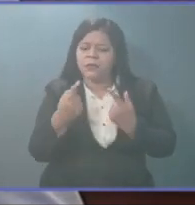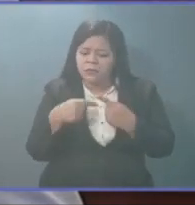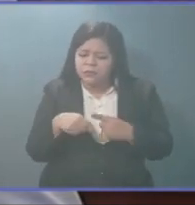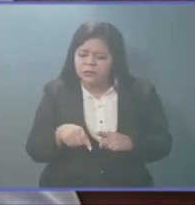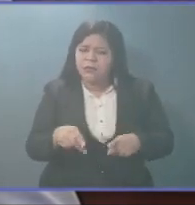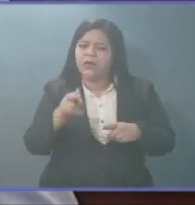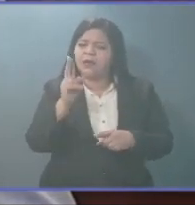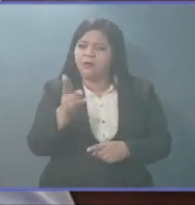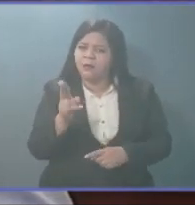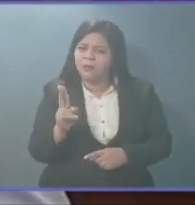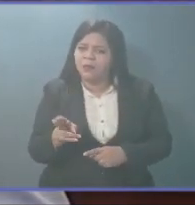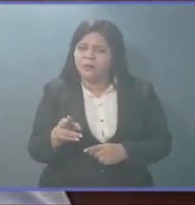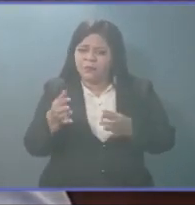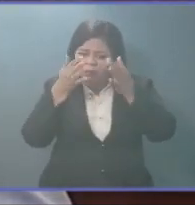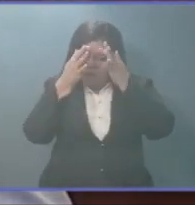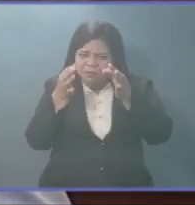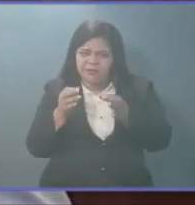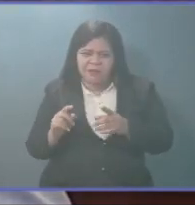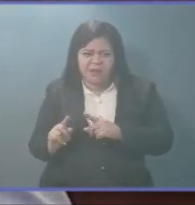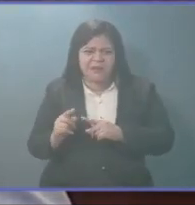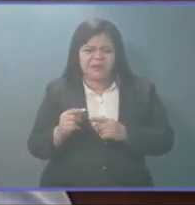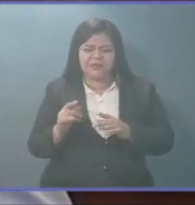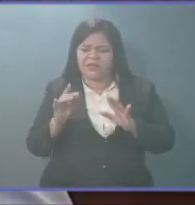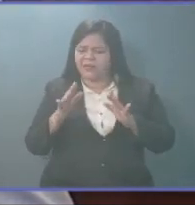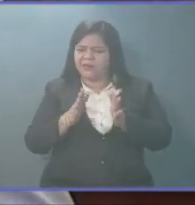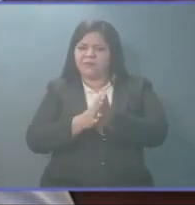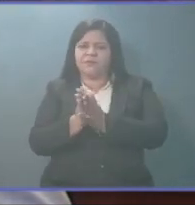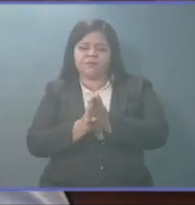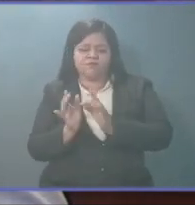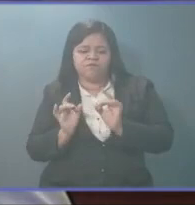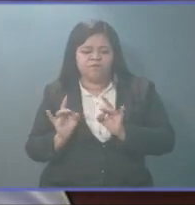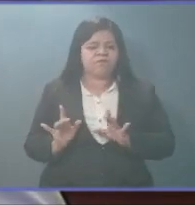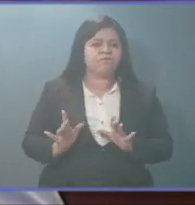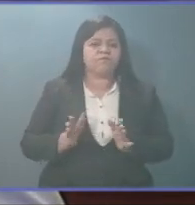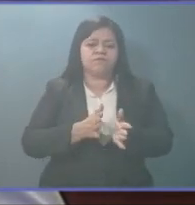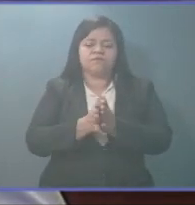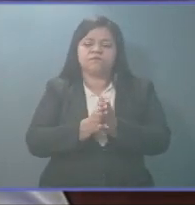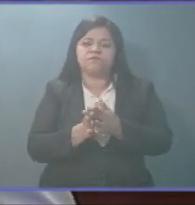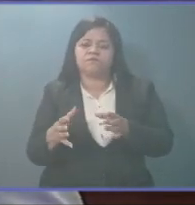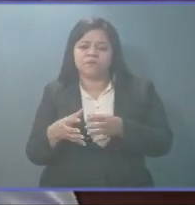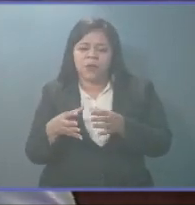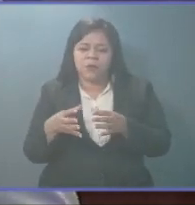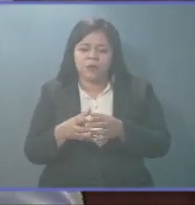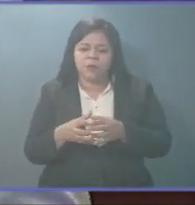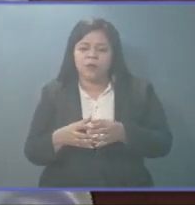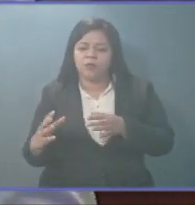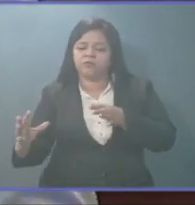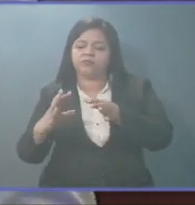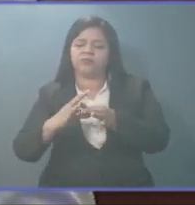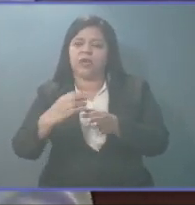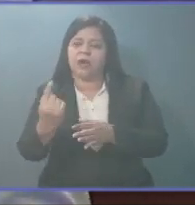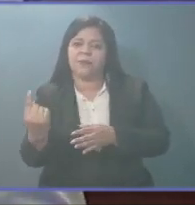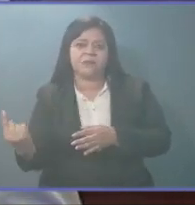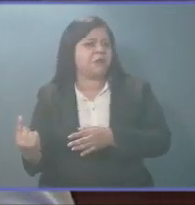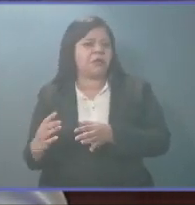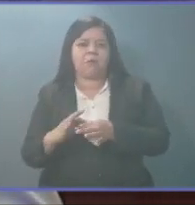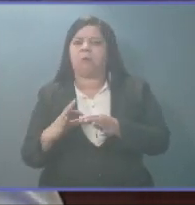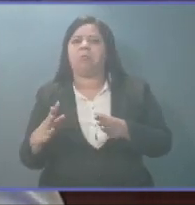esa voluntad mezquina y atendiendo a intereses de grupos que no corresponden a los de la población